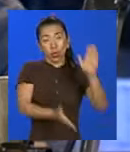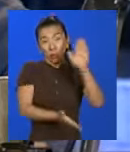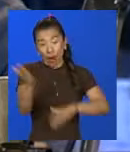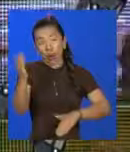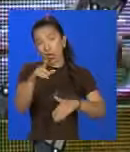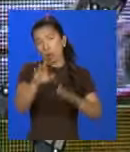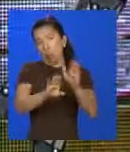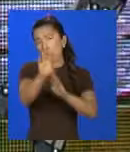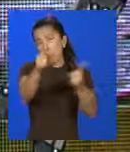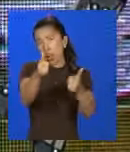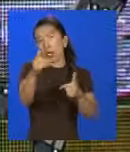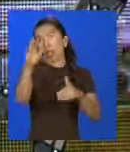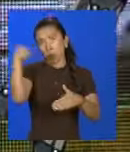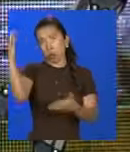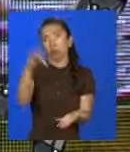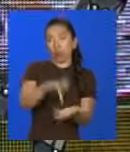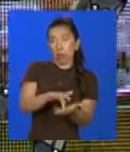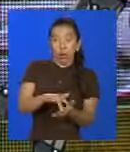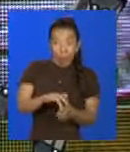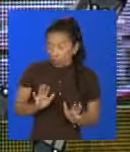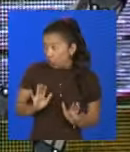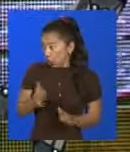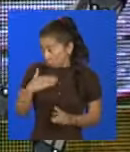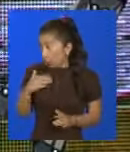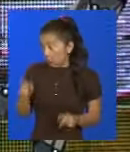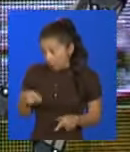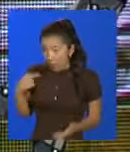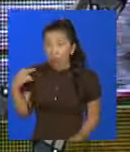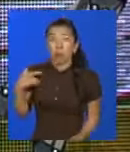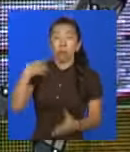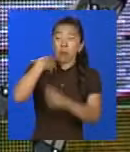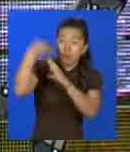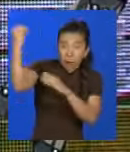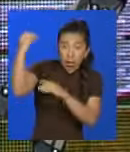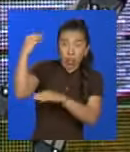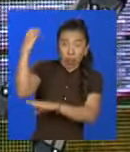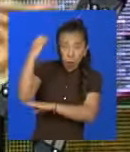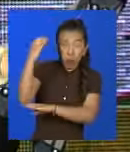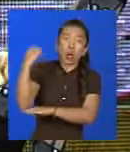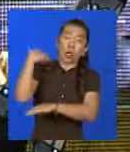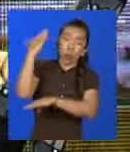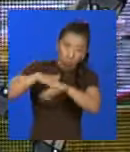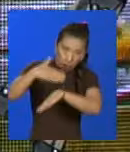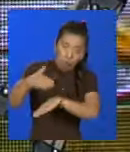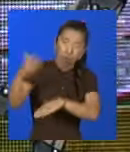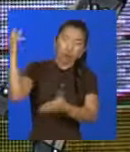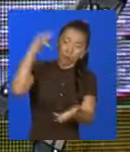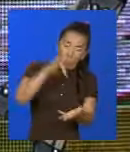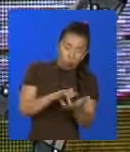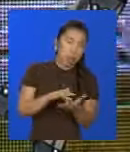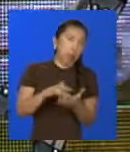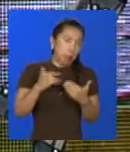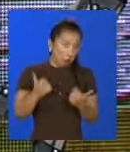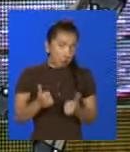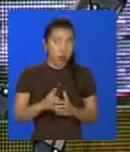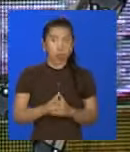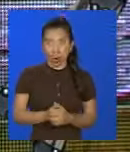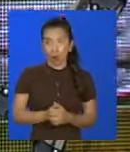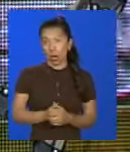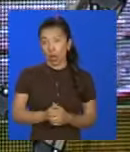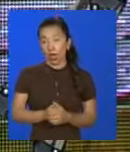volvemos. Y volvemos. Y a mí me ha ido muy bien en la vuelta, realmente. Yo regreso con este proyecto lindísimo. Pero eso del caviar, Antonio, sí, es, por ejemplo,